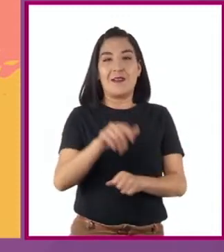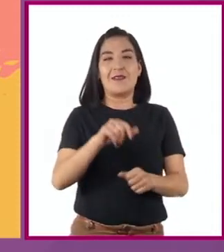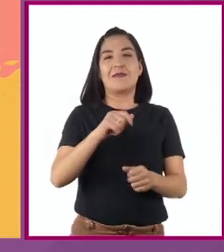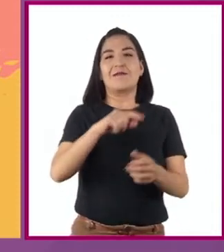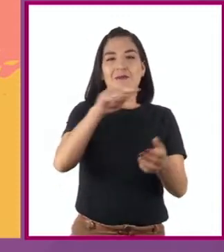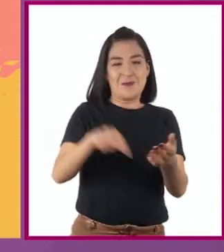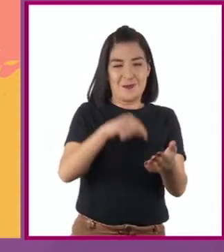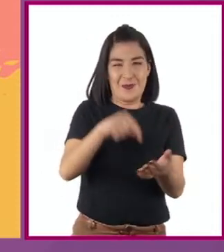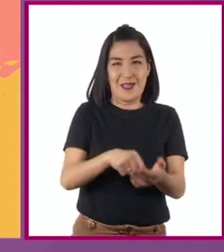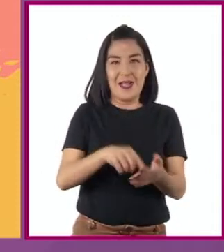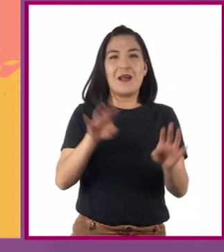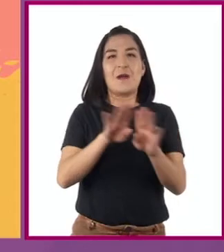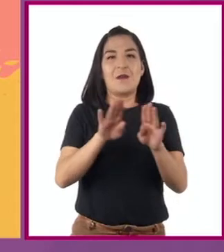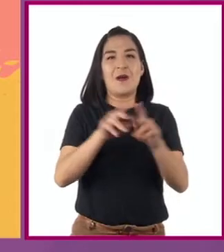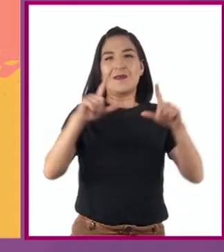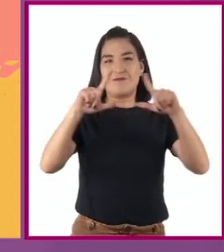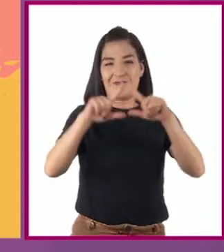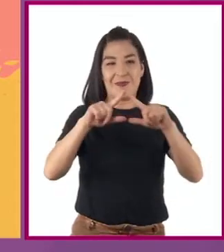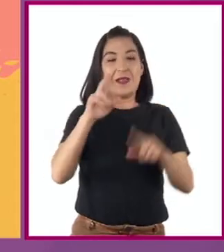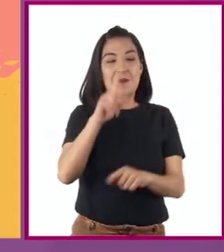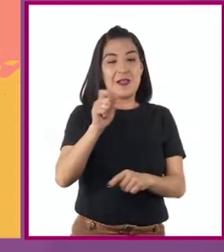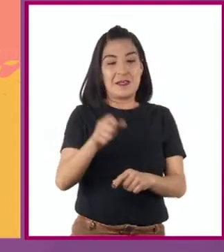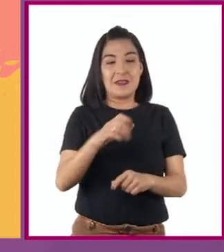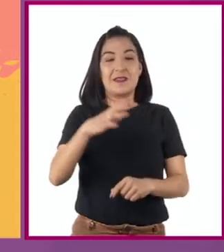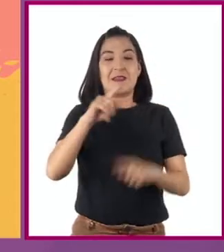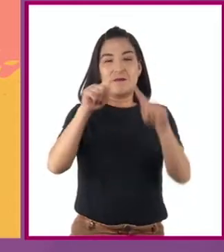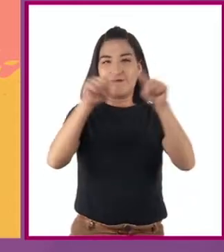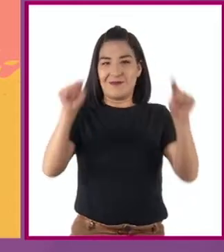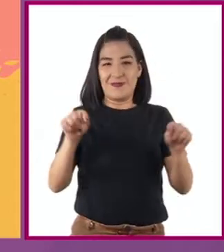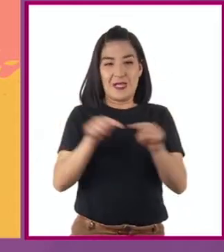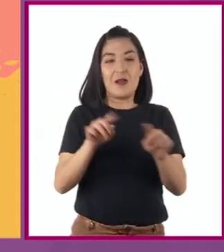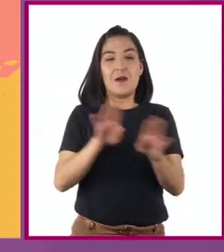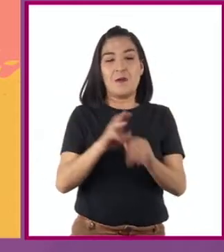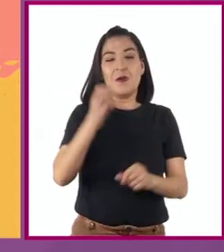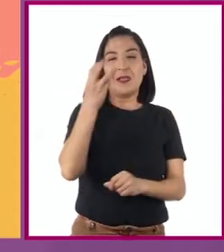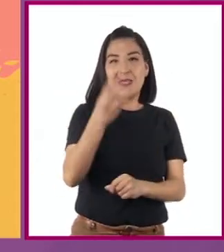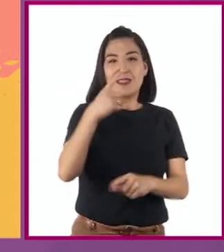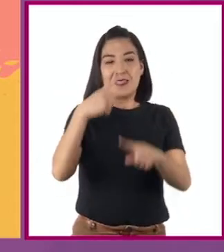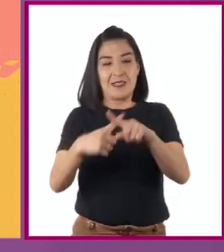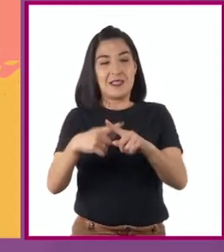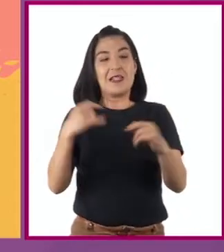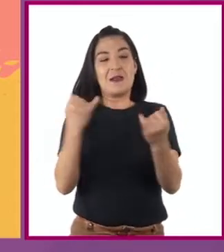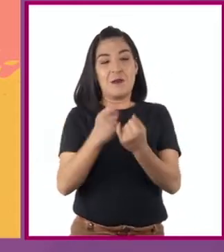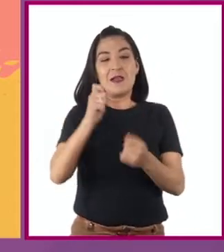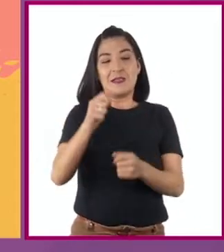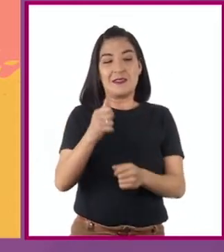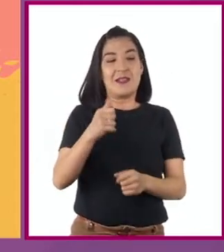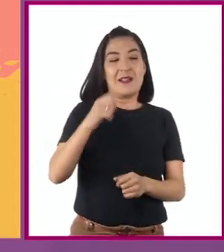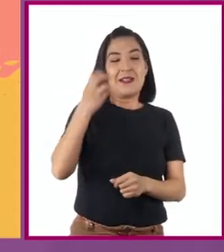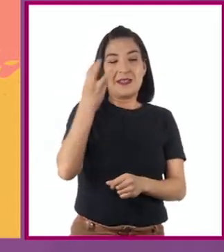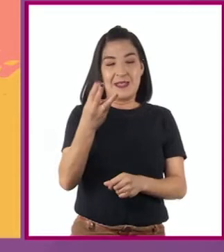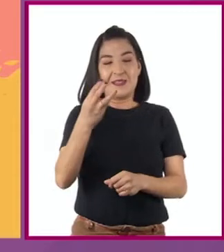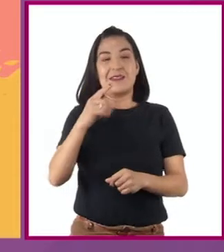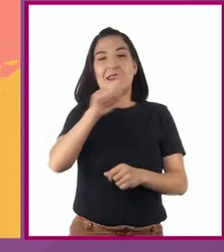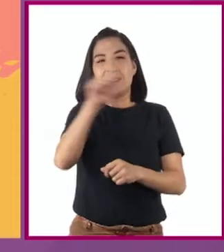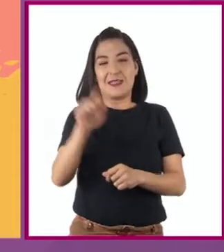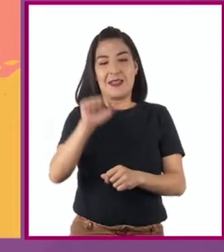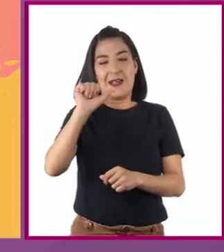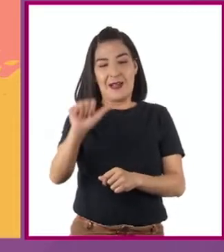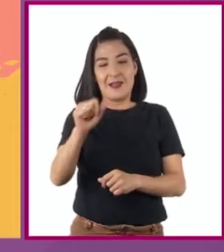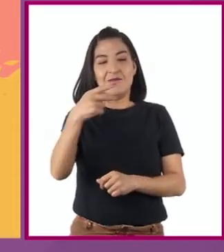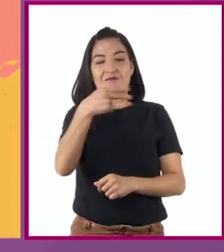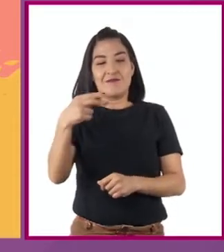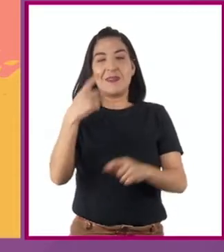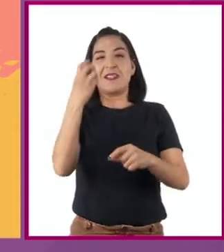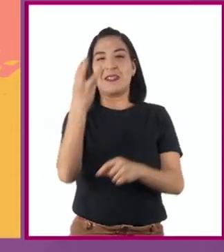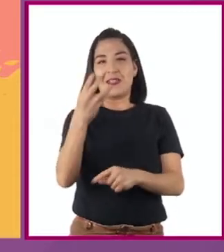base 3x y de altura z, es decir, área igual a 3xz. El